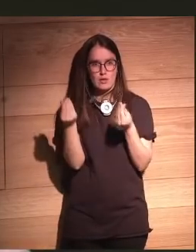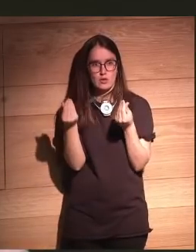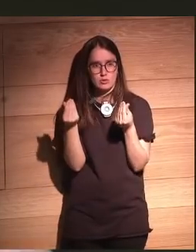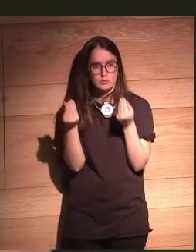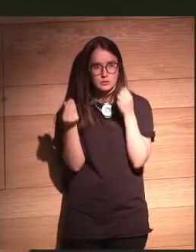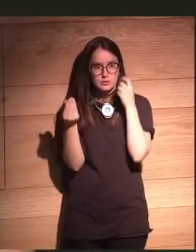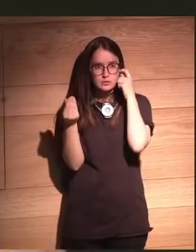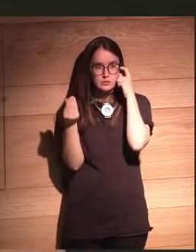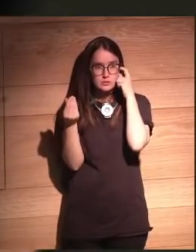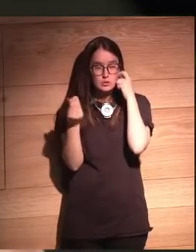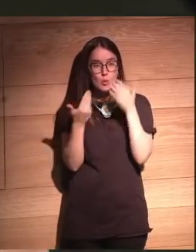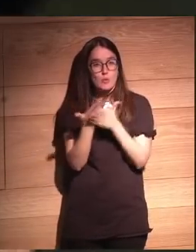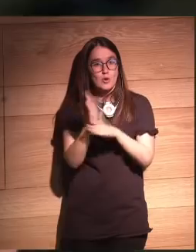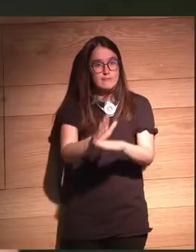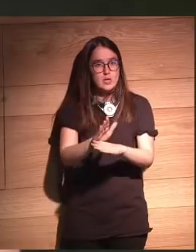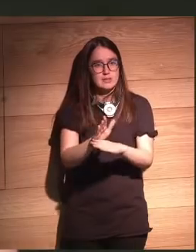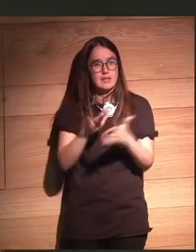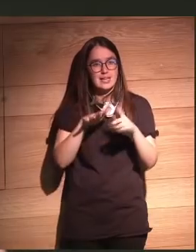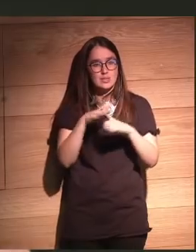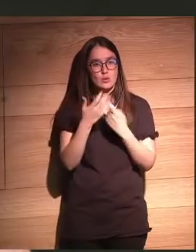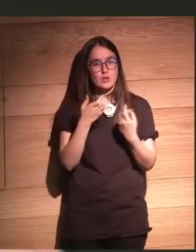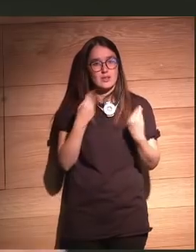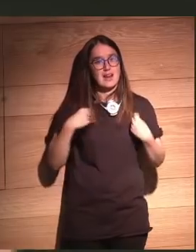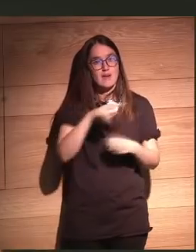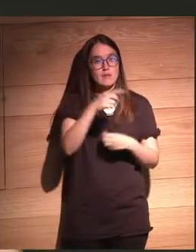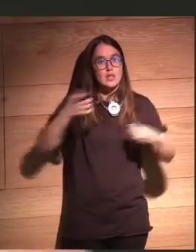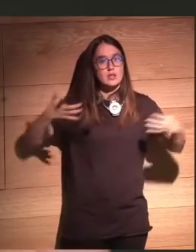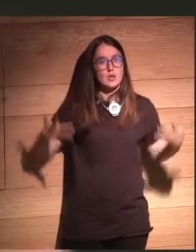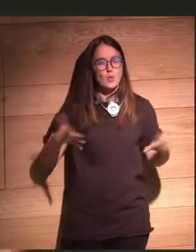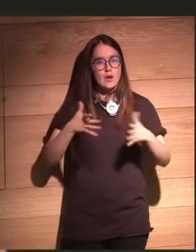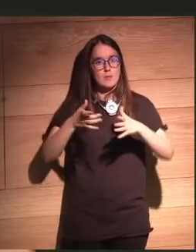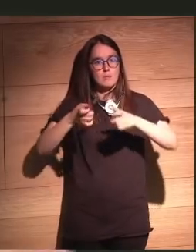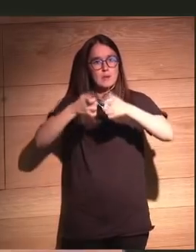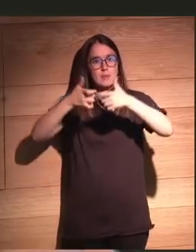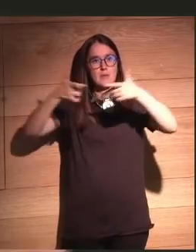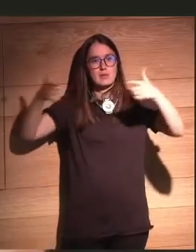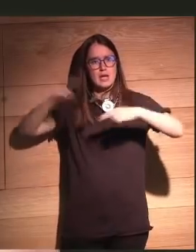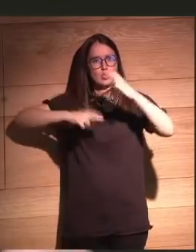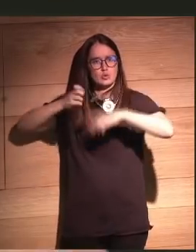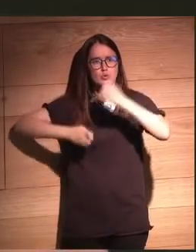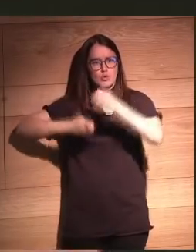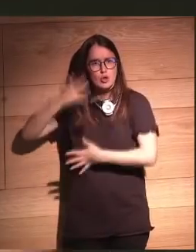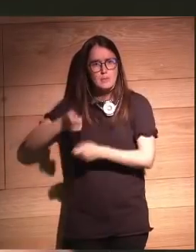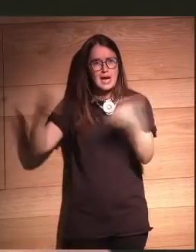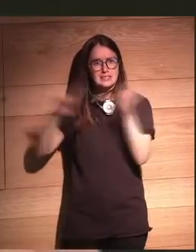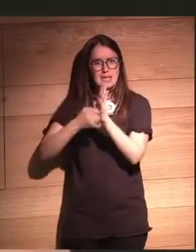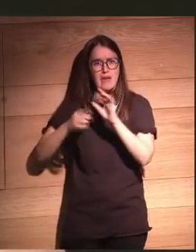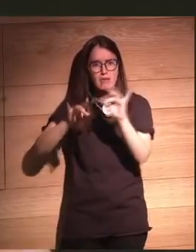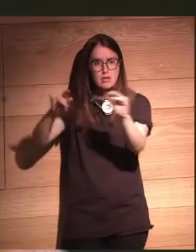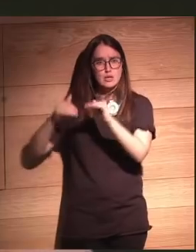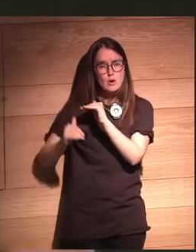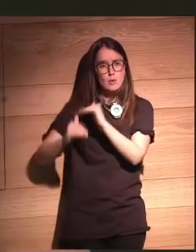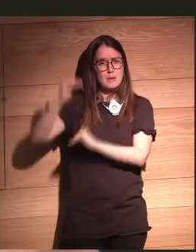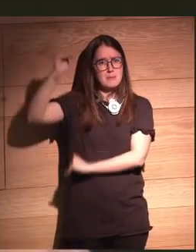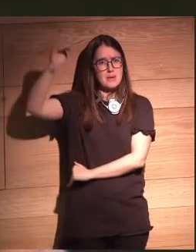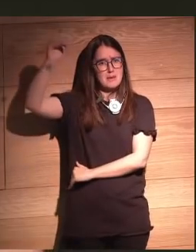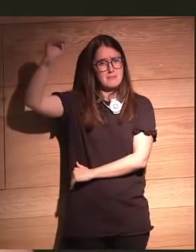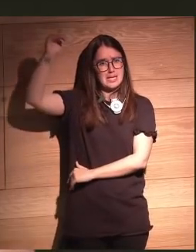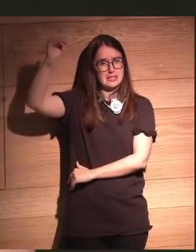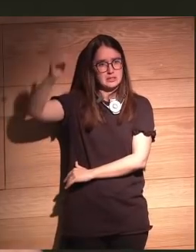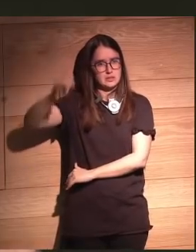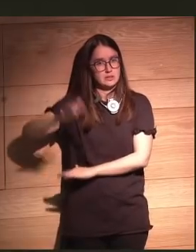Su propuesta ante la situación de la vivienda es más burbuja, más construcción, más ley de suelo, poner más tierra en el mercado, más suelo